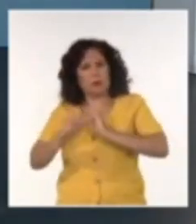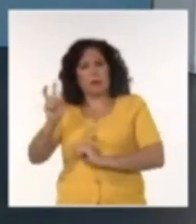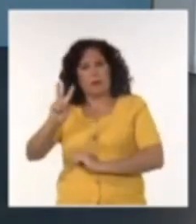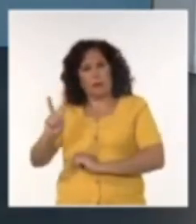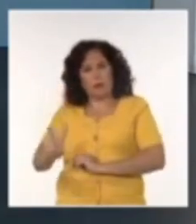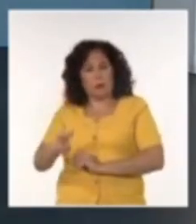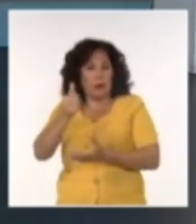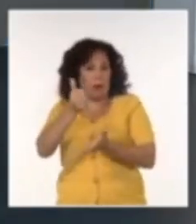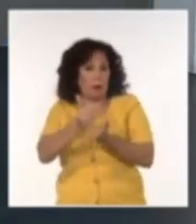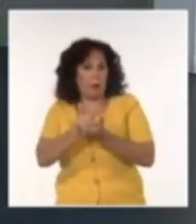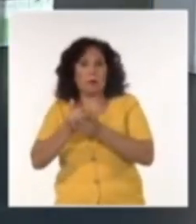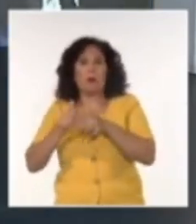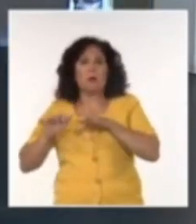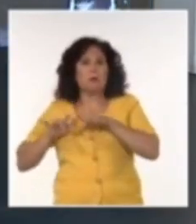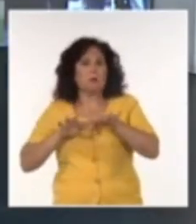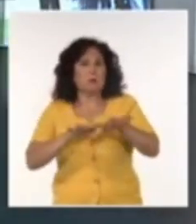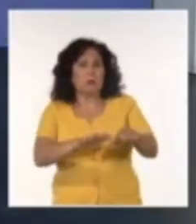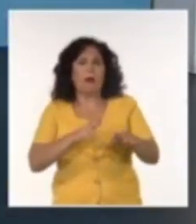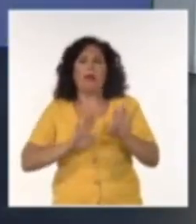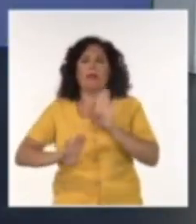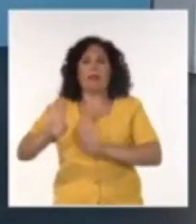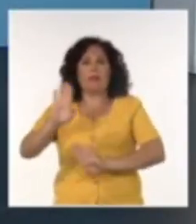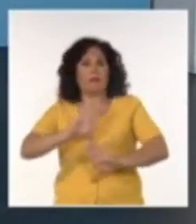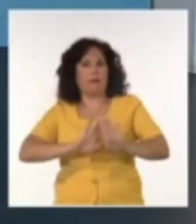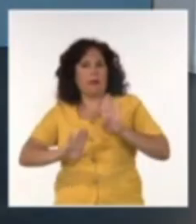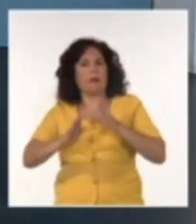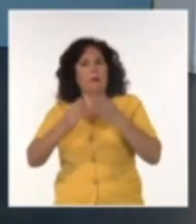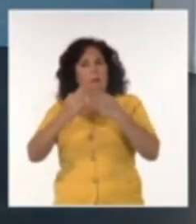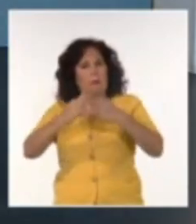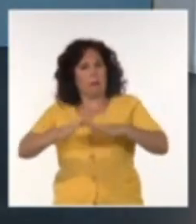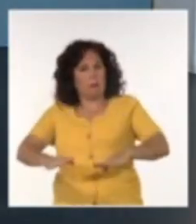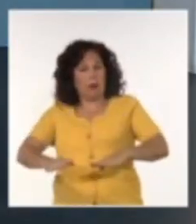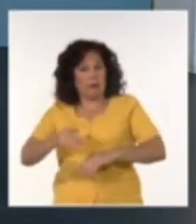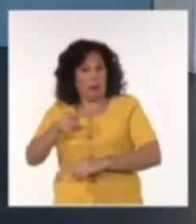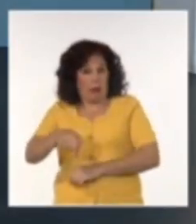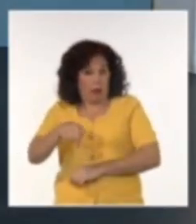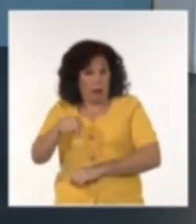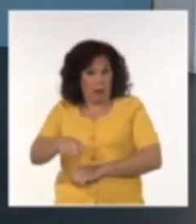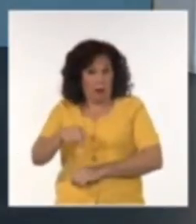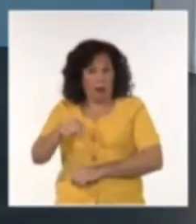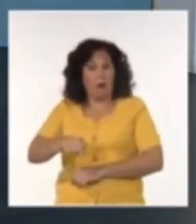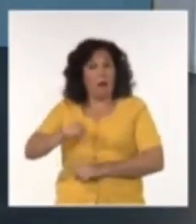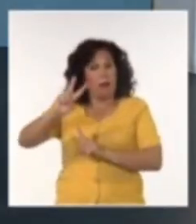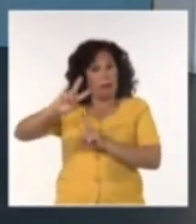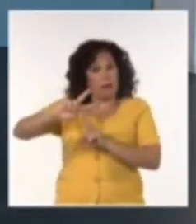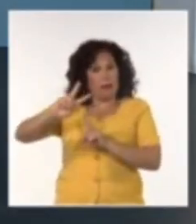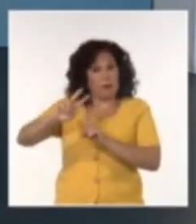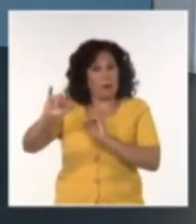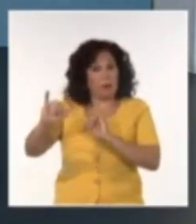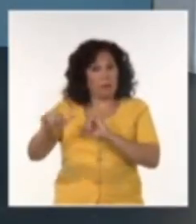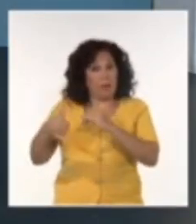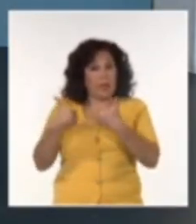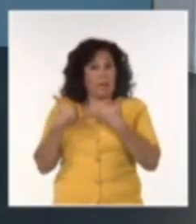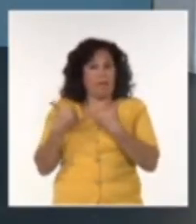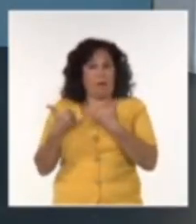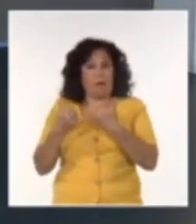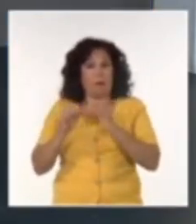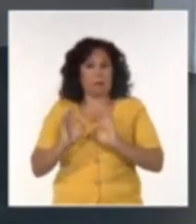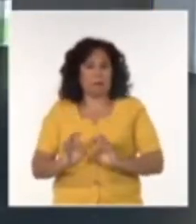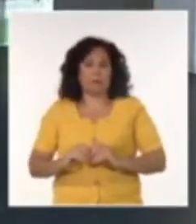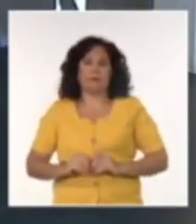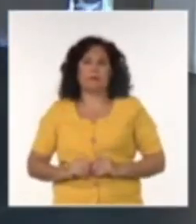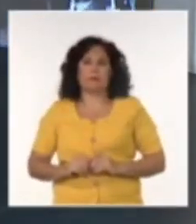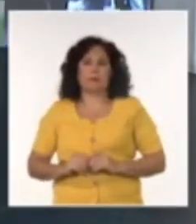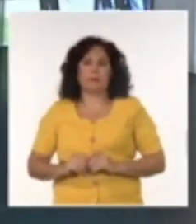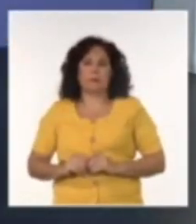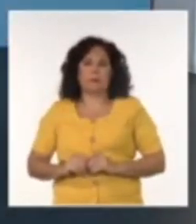líder bolivariano y en defensa del derecho a la paz. Canal Caribe presente en el país suramericano. Nuestra corresponsal Amalia Ramos nos hace el balance